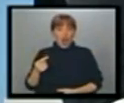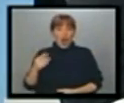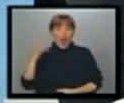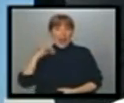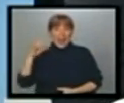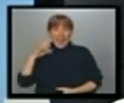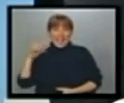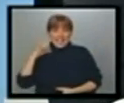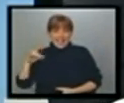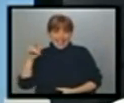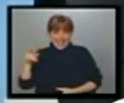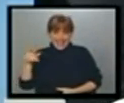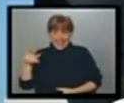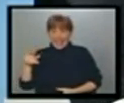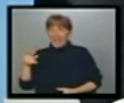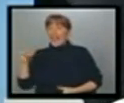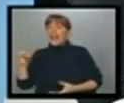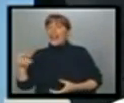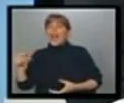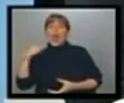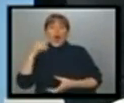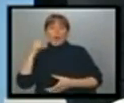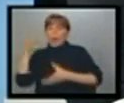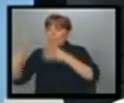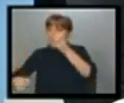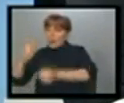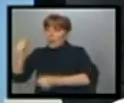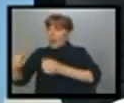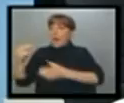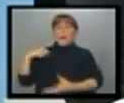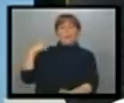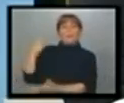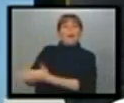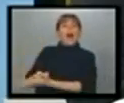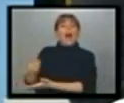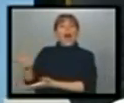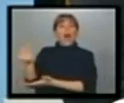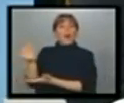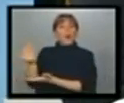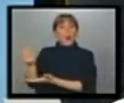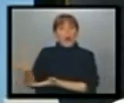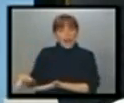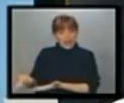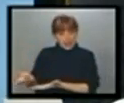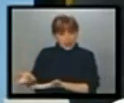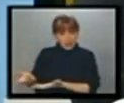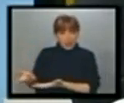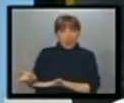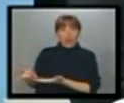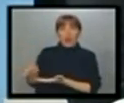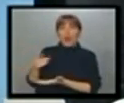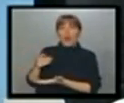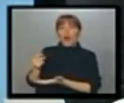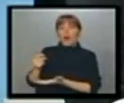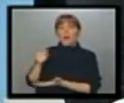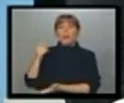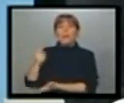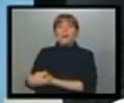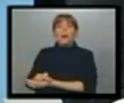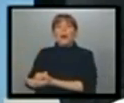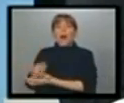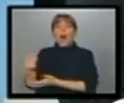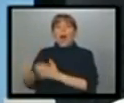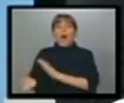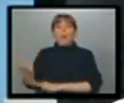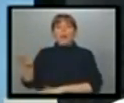es decir, la leche que sale del tambo. Sí. En este periodo del que hablamos, en el gobierno de lo que vamos del gobierno de Macri, recibió un aumento nada